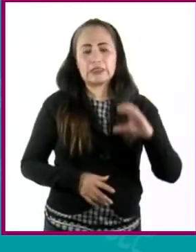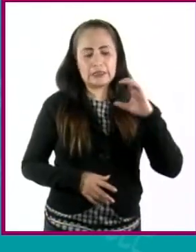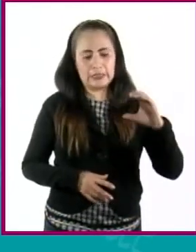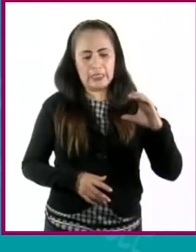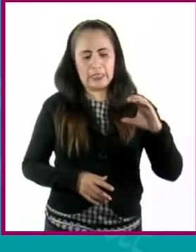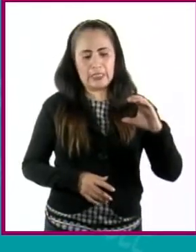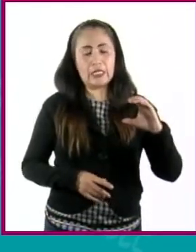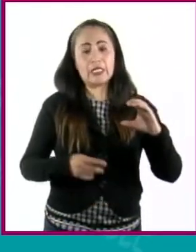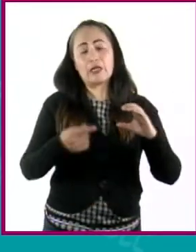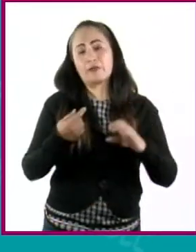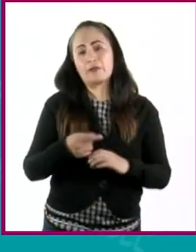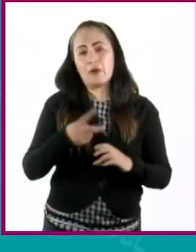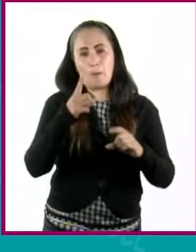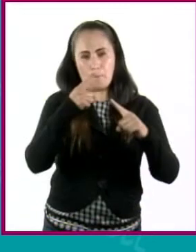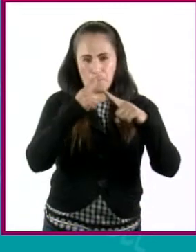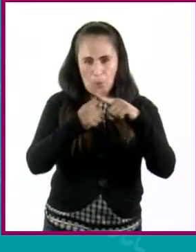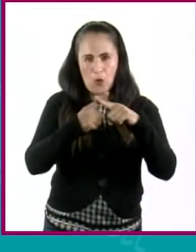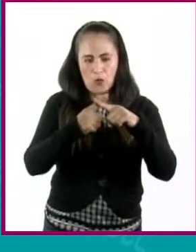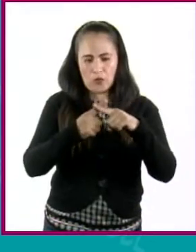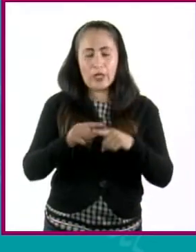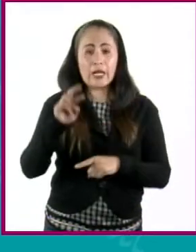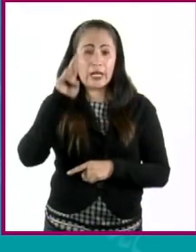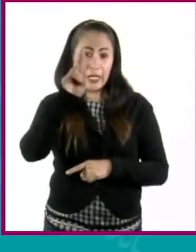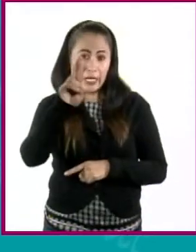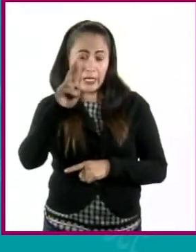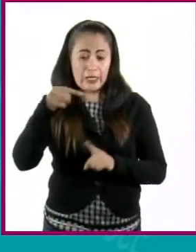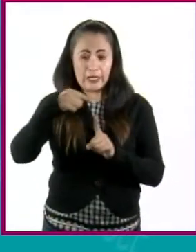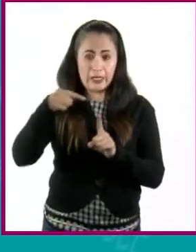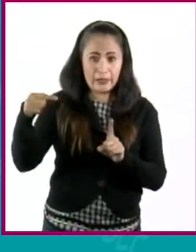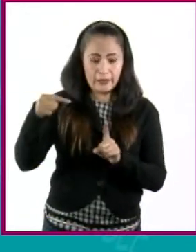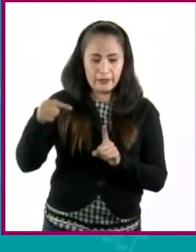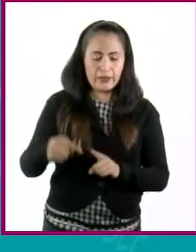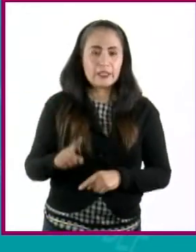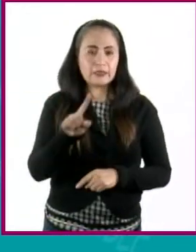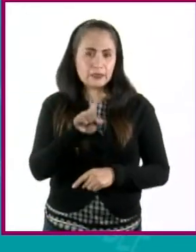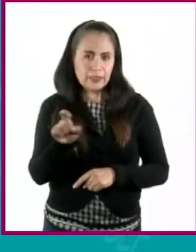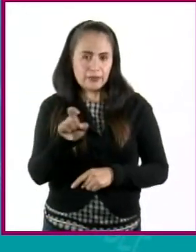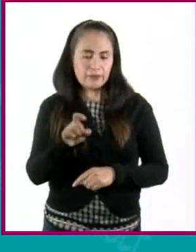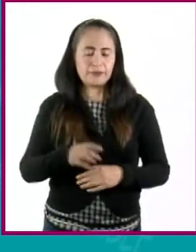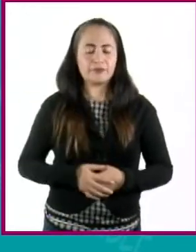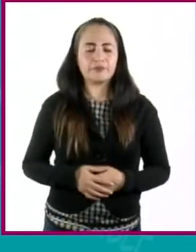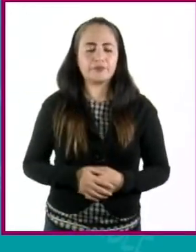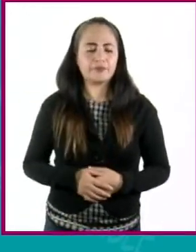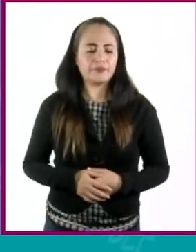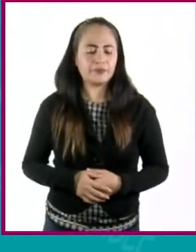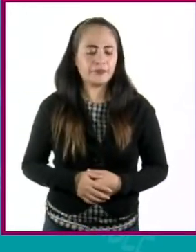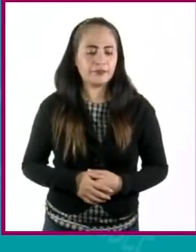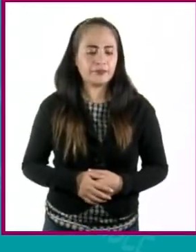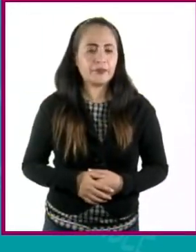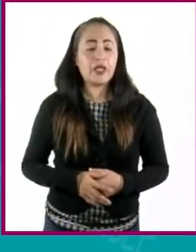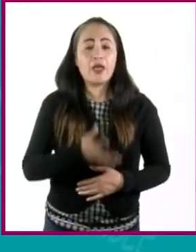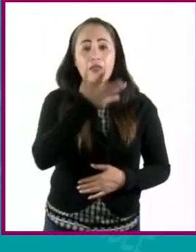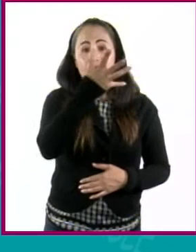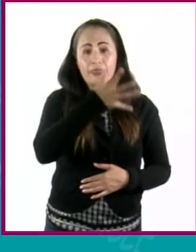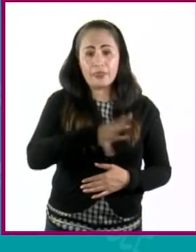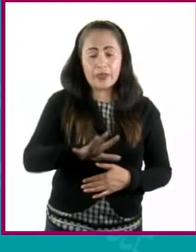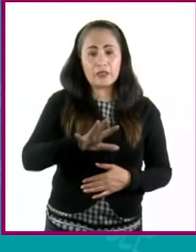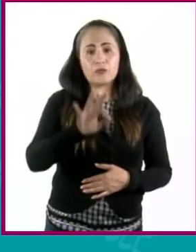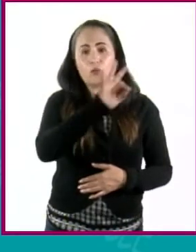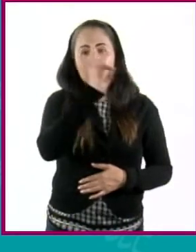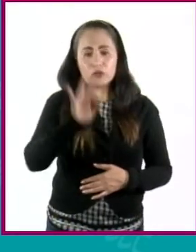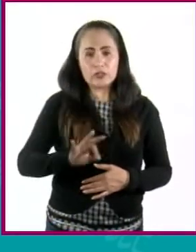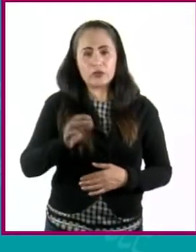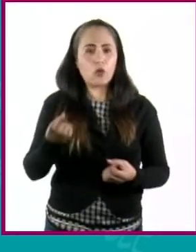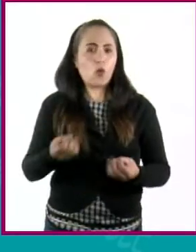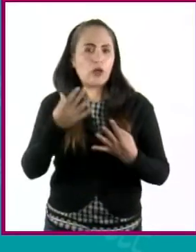es suficiente multiplicar el número C por el porcentaje R como decimal. Por ejemplo, el 10% de 6.000 se